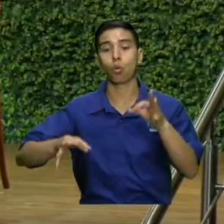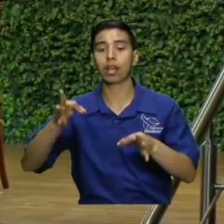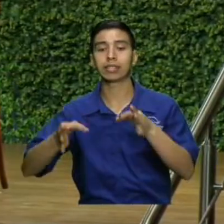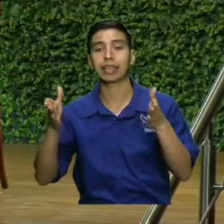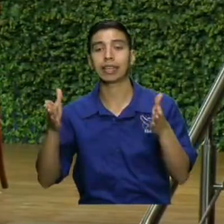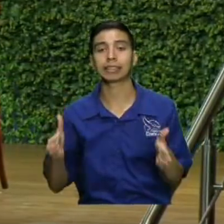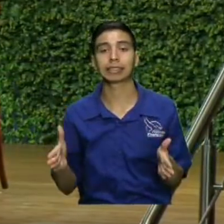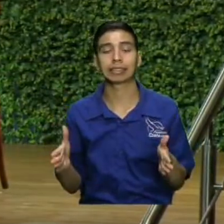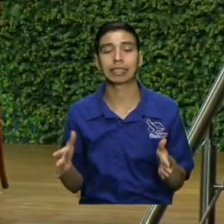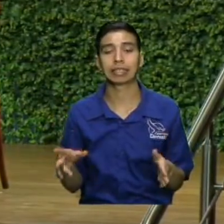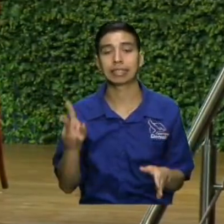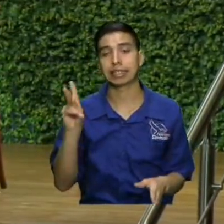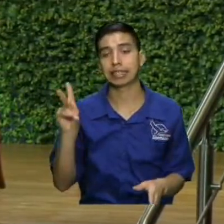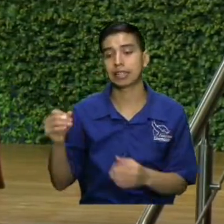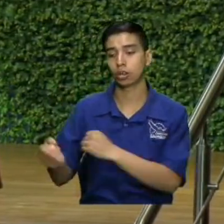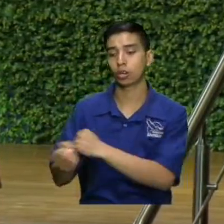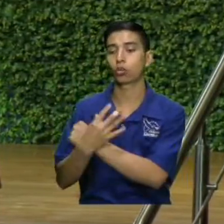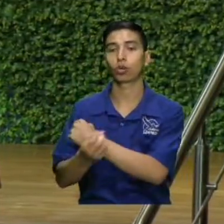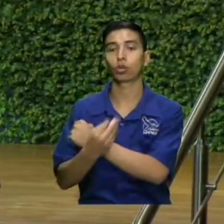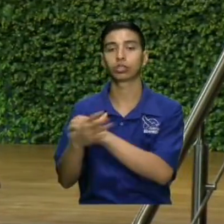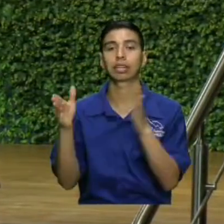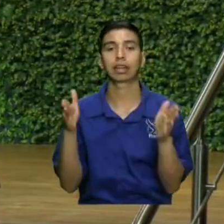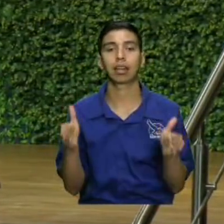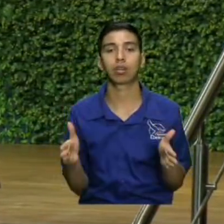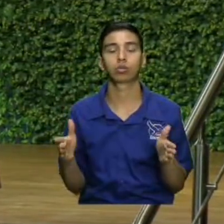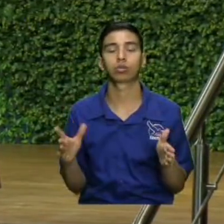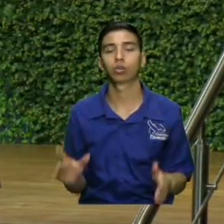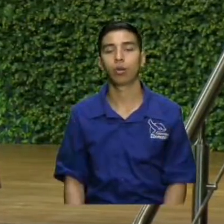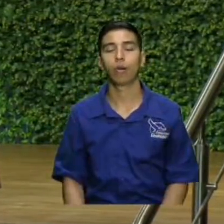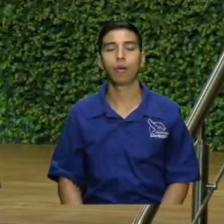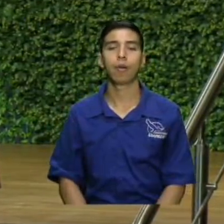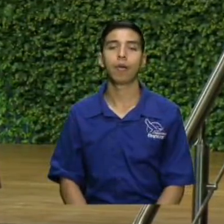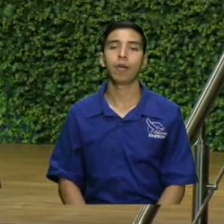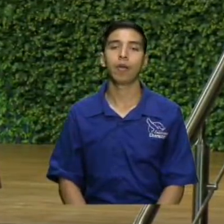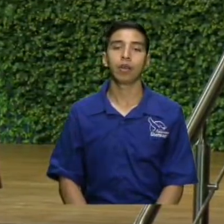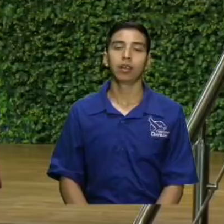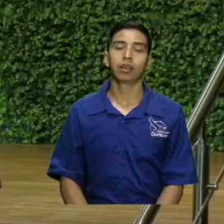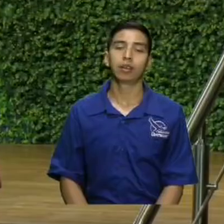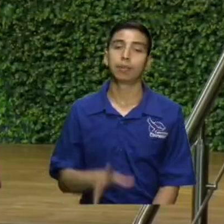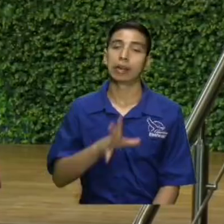la ciudad se llame ciudad fiel, ciudad de justicia.